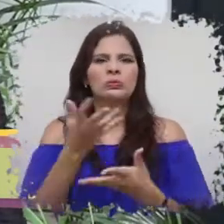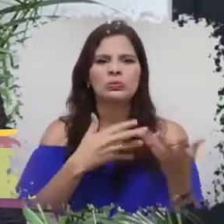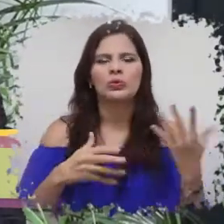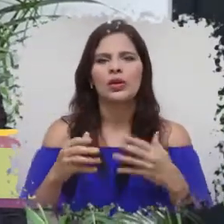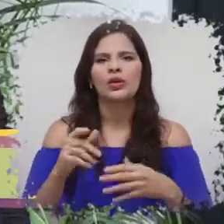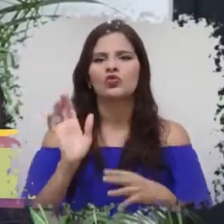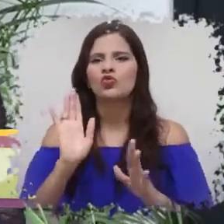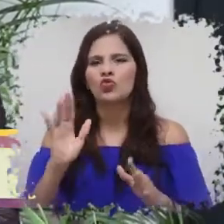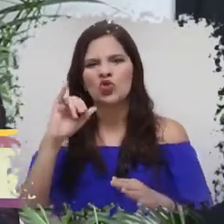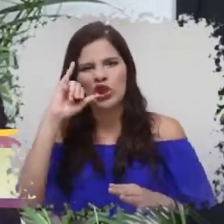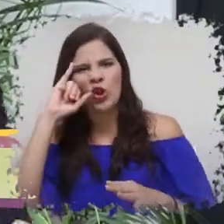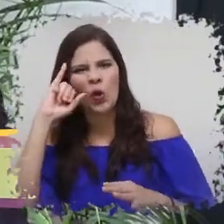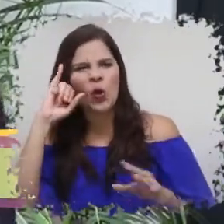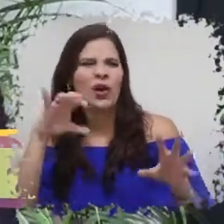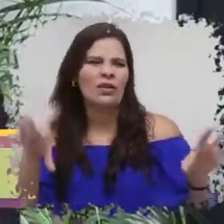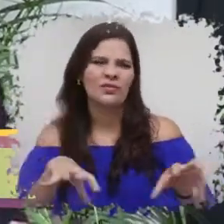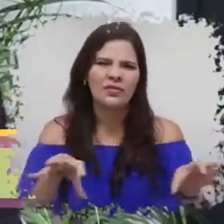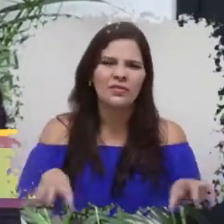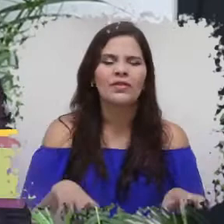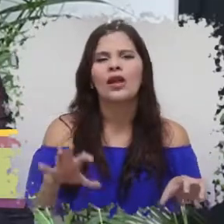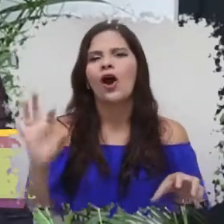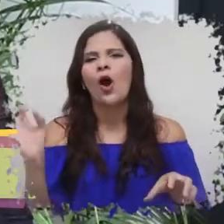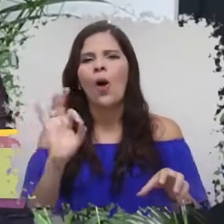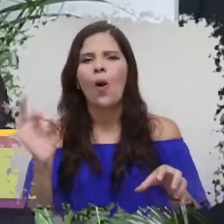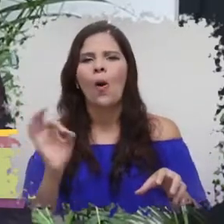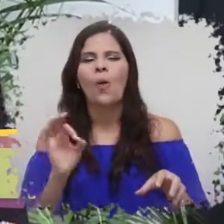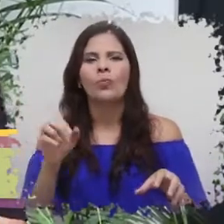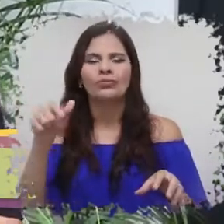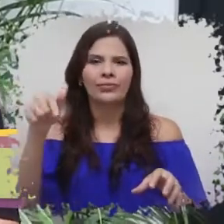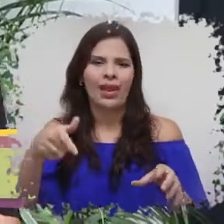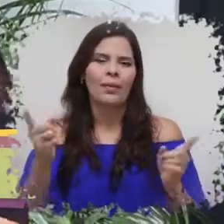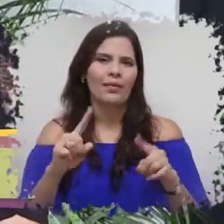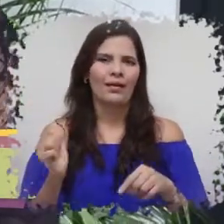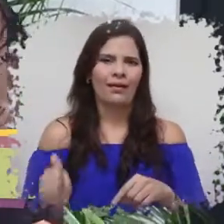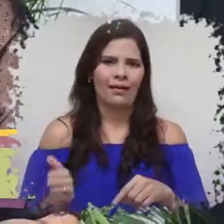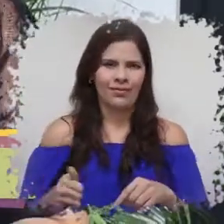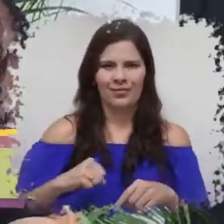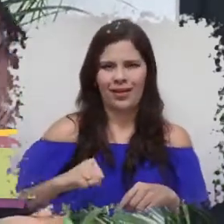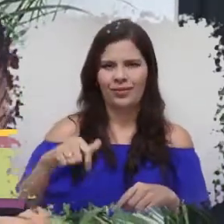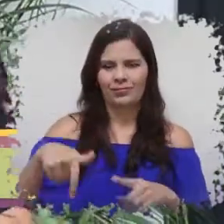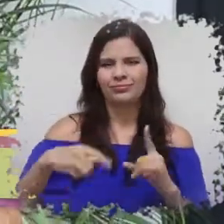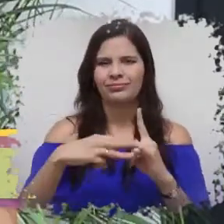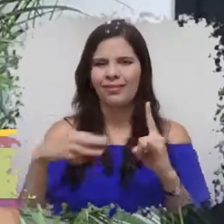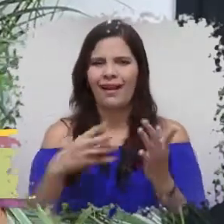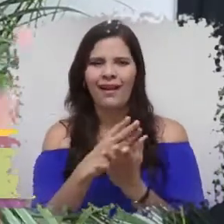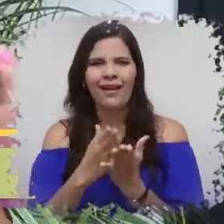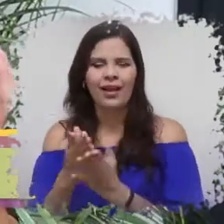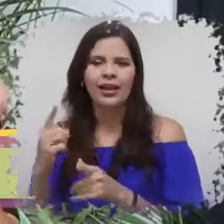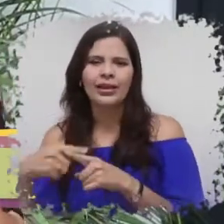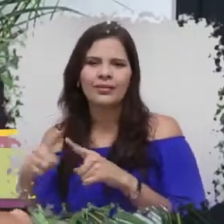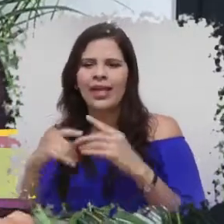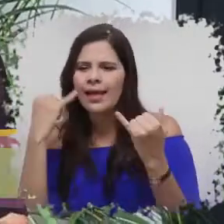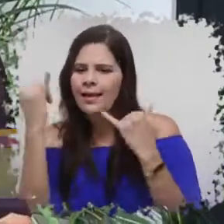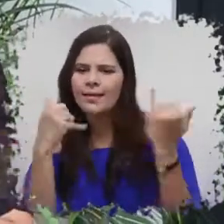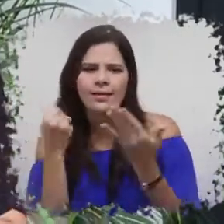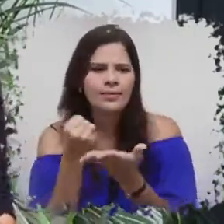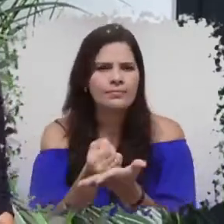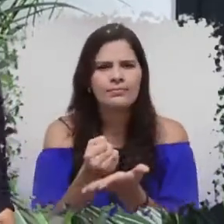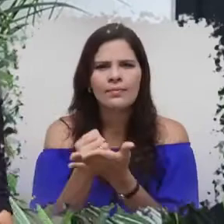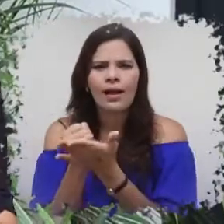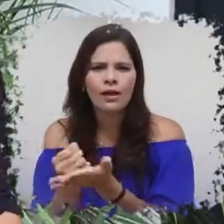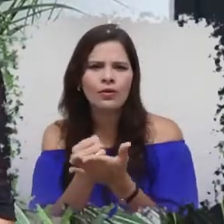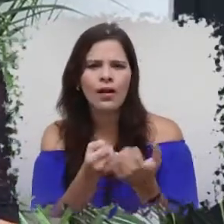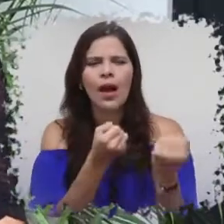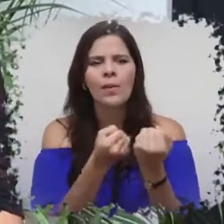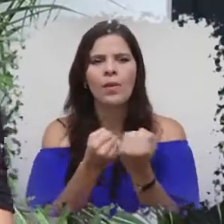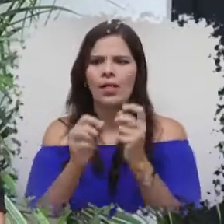hace el programa de psicología, los ejercicios de acompañamiento jurídico que está haciendo el programa de derecho, se ha empezado en la universidad a darle una